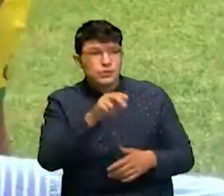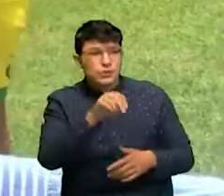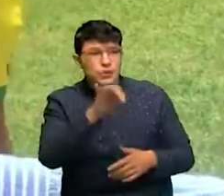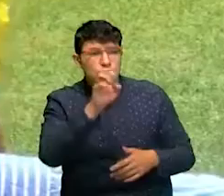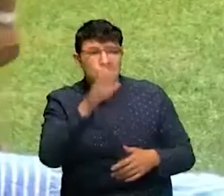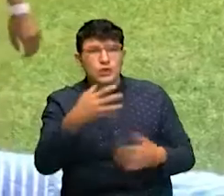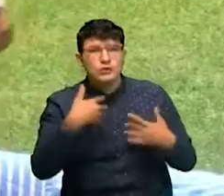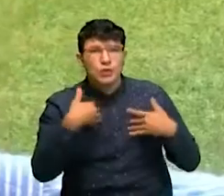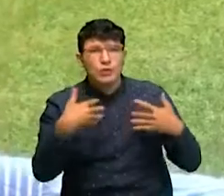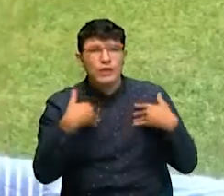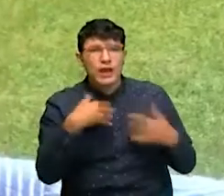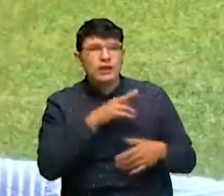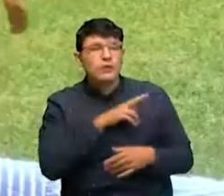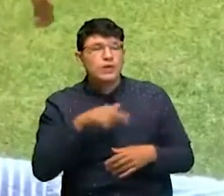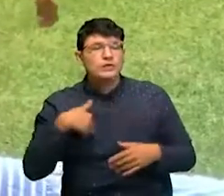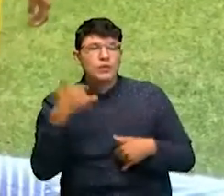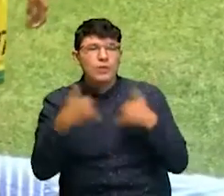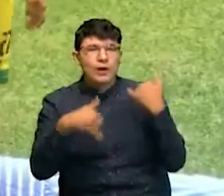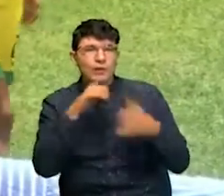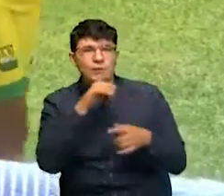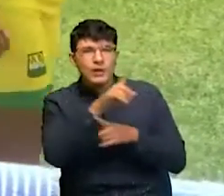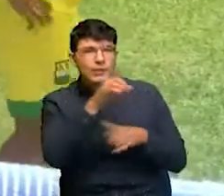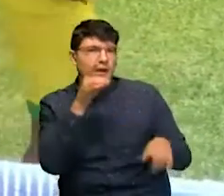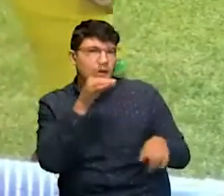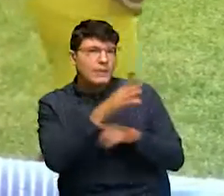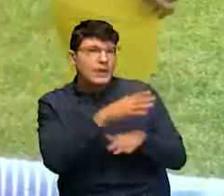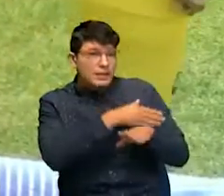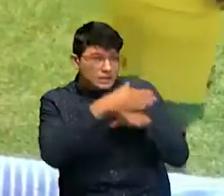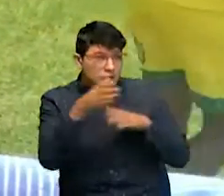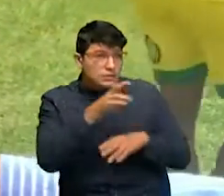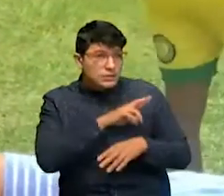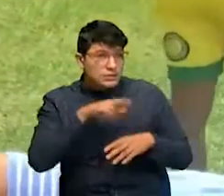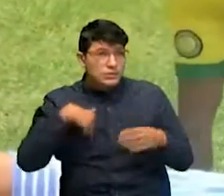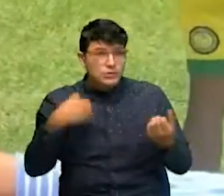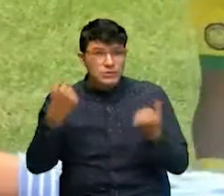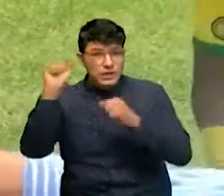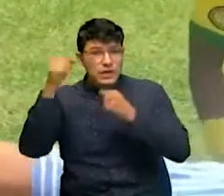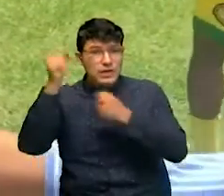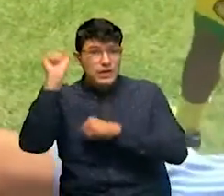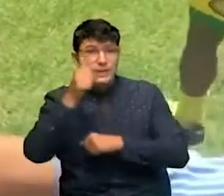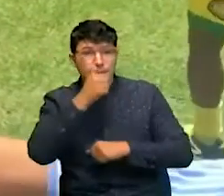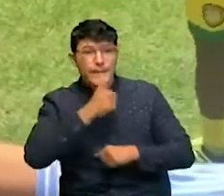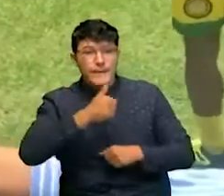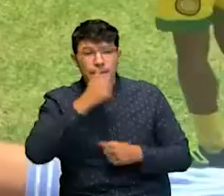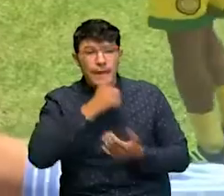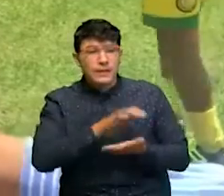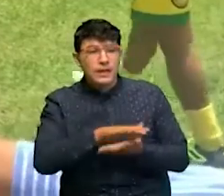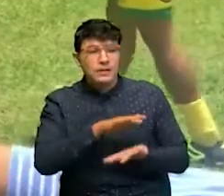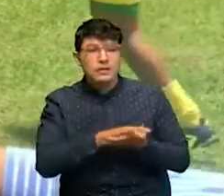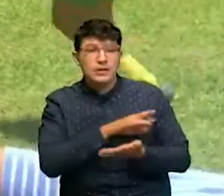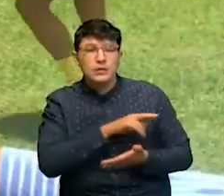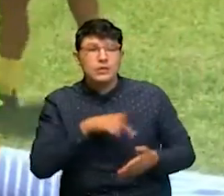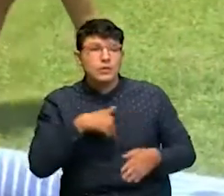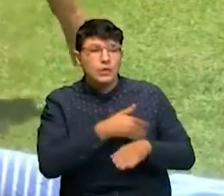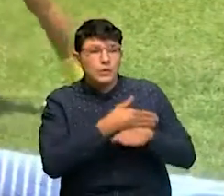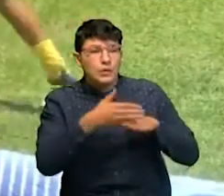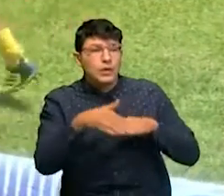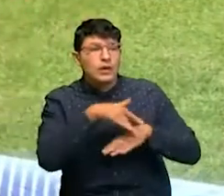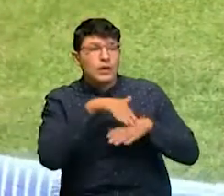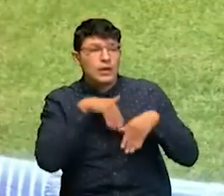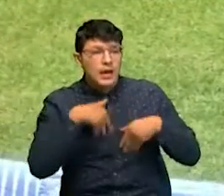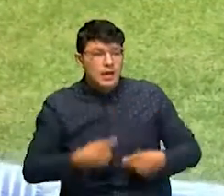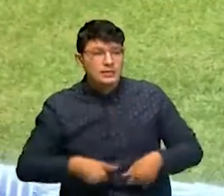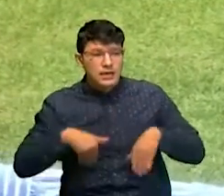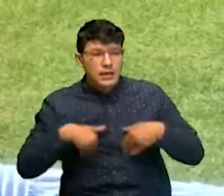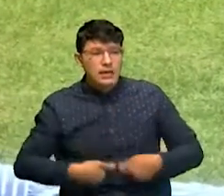de balón nuestra, y ya después de que teníamos el marcador arriba, tener más paciencia, más tranquilidad, fuimos desgastándolos a ellos, generando los espacios y